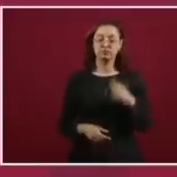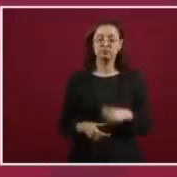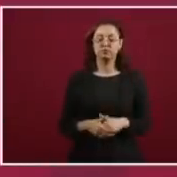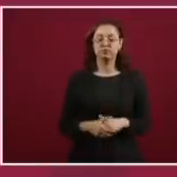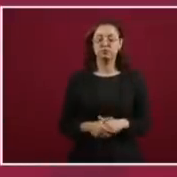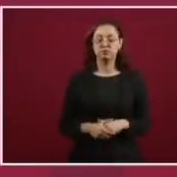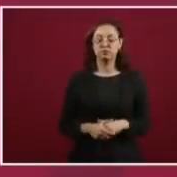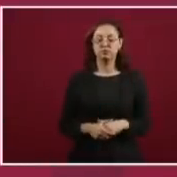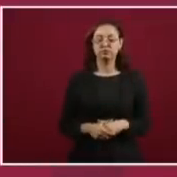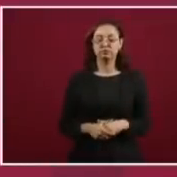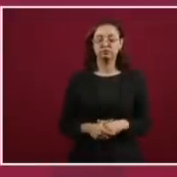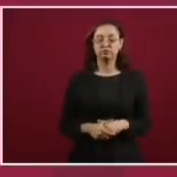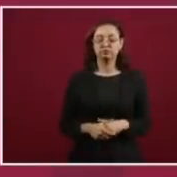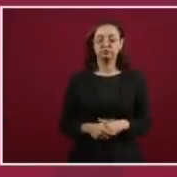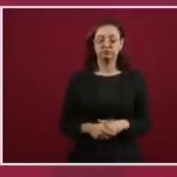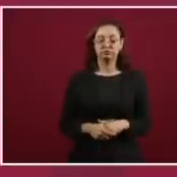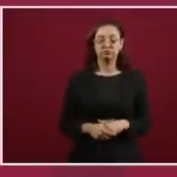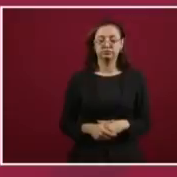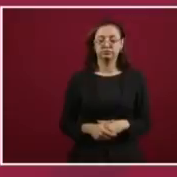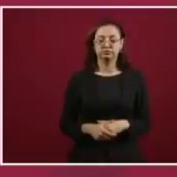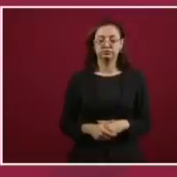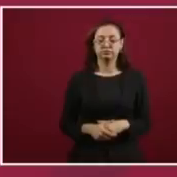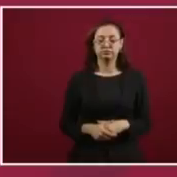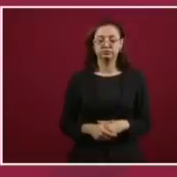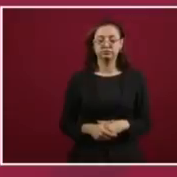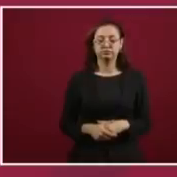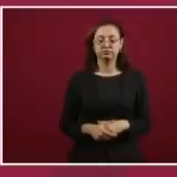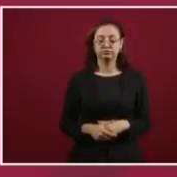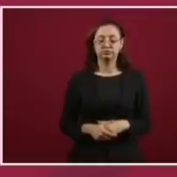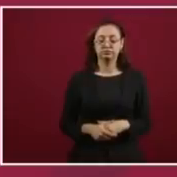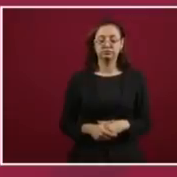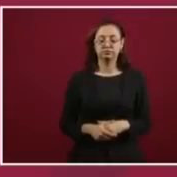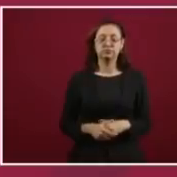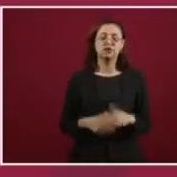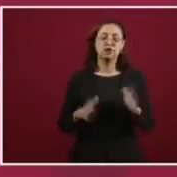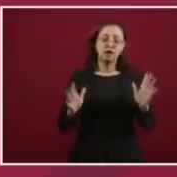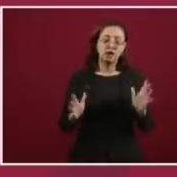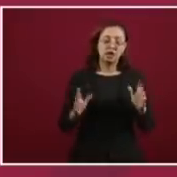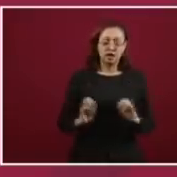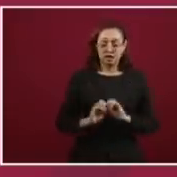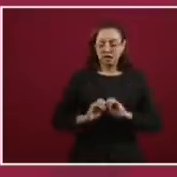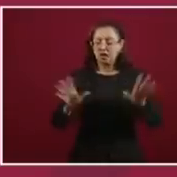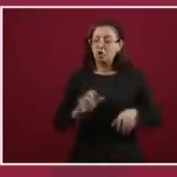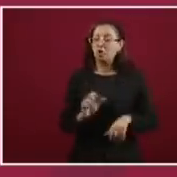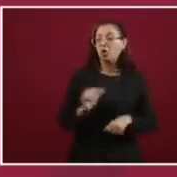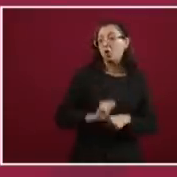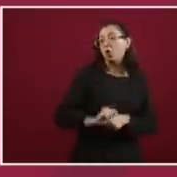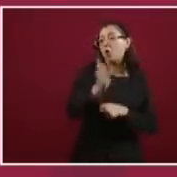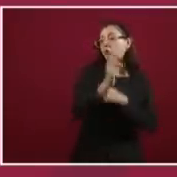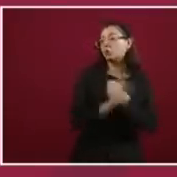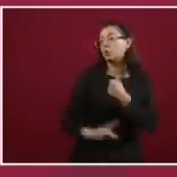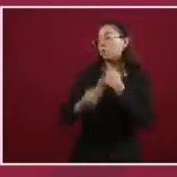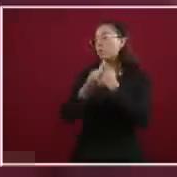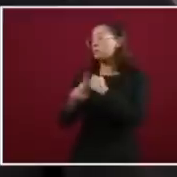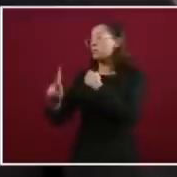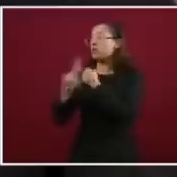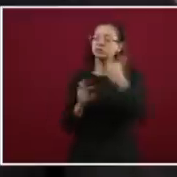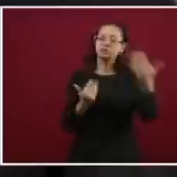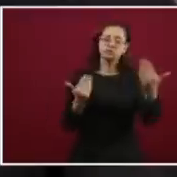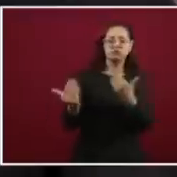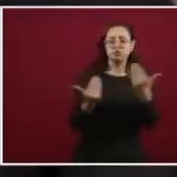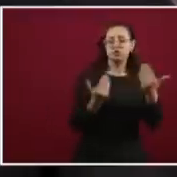no se puede extrapolar la experiencia porque cada país tiene su propia